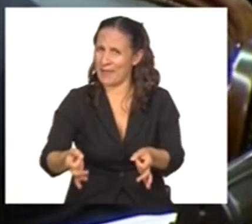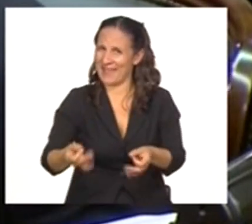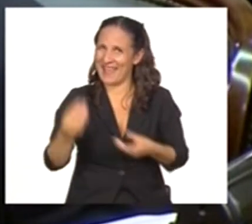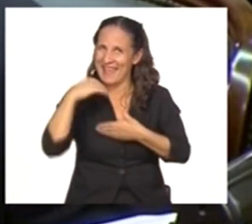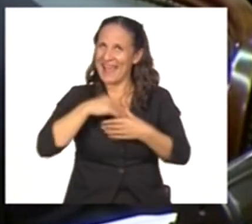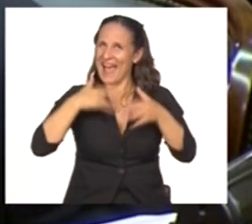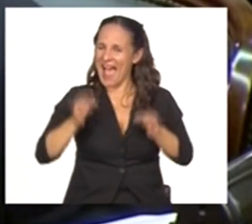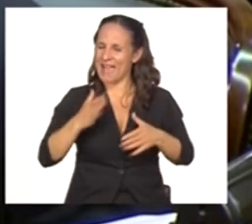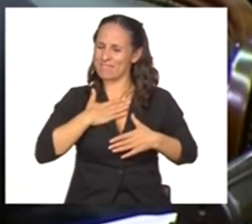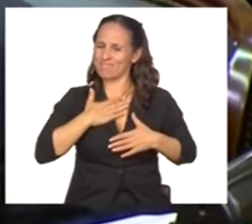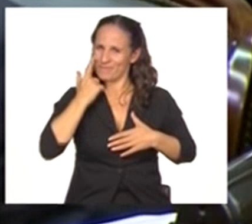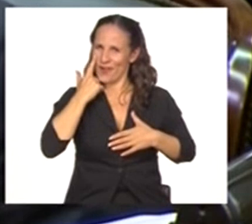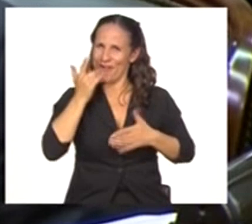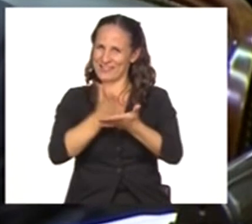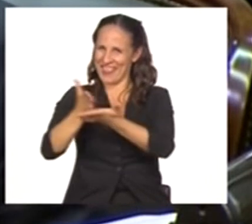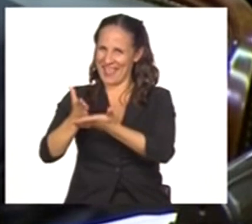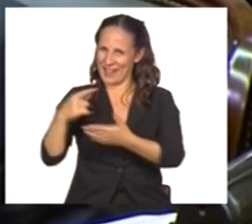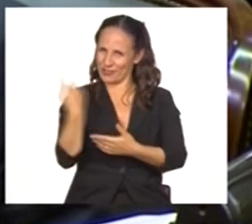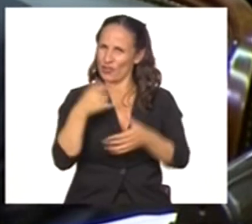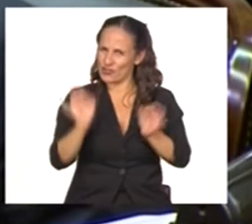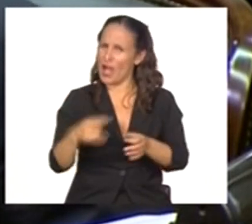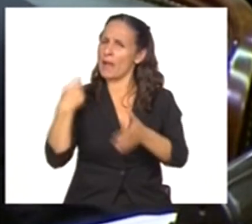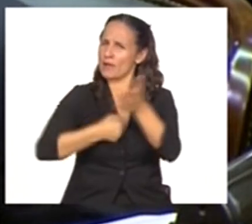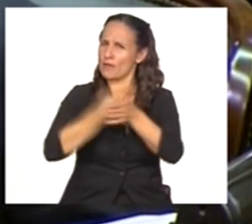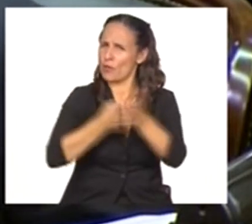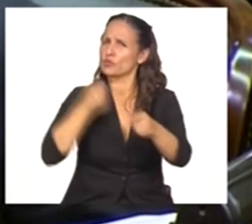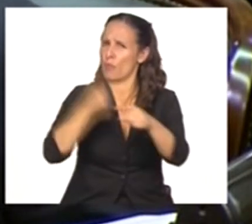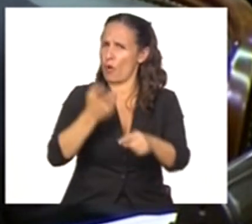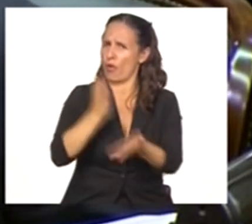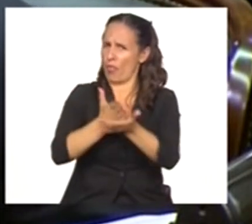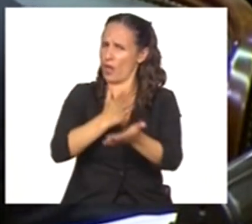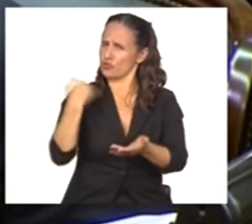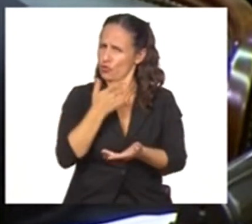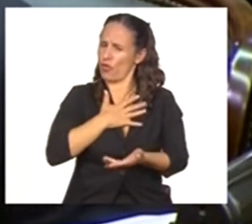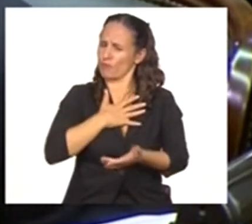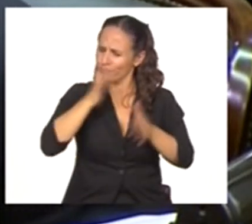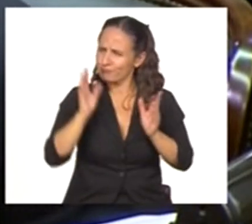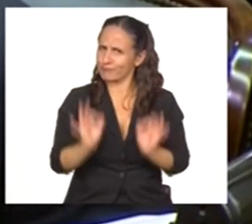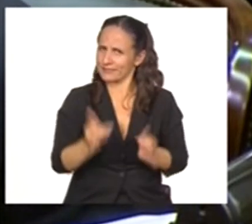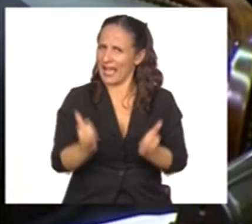esencia. Y forman parte de nuestra pelea y nuestra lucha. Ahora bien,